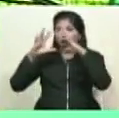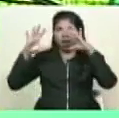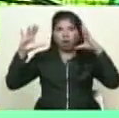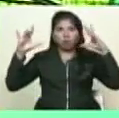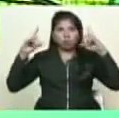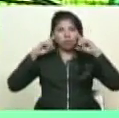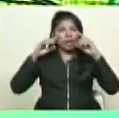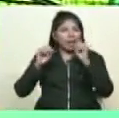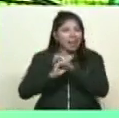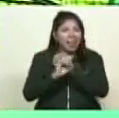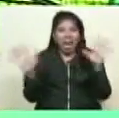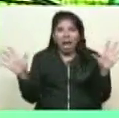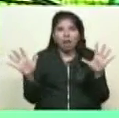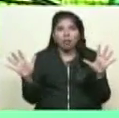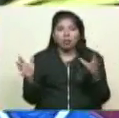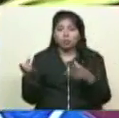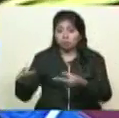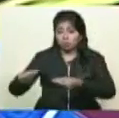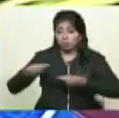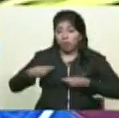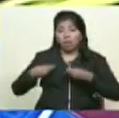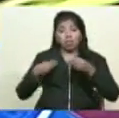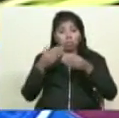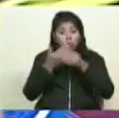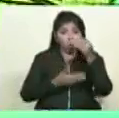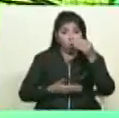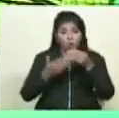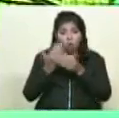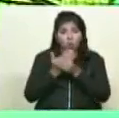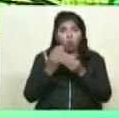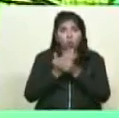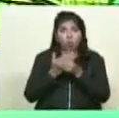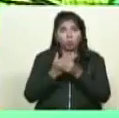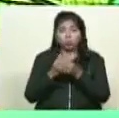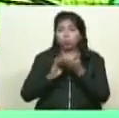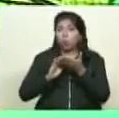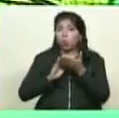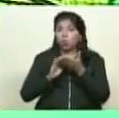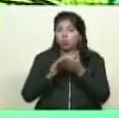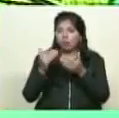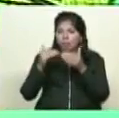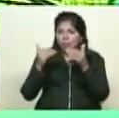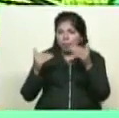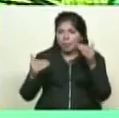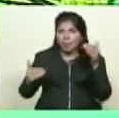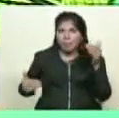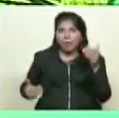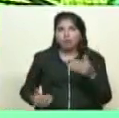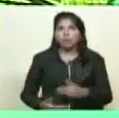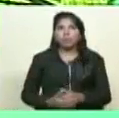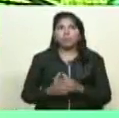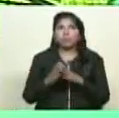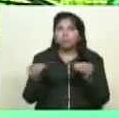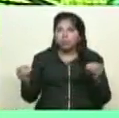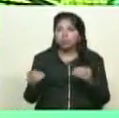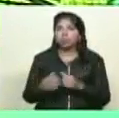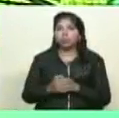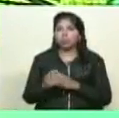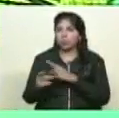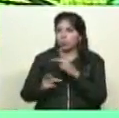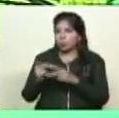unos documentos, soluciones concretas a los procesos productivos, a la materia prima,